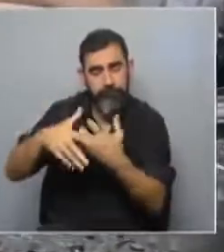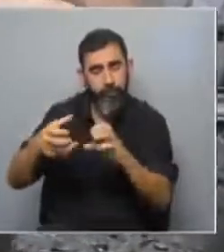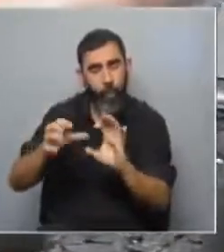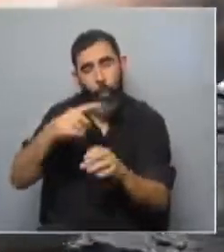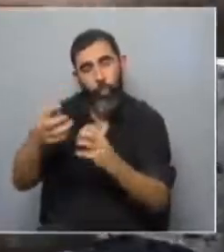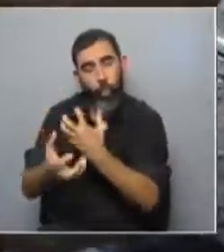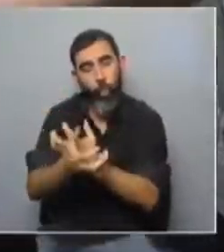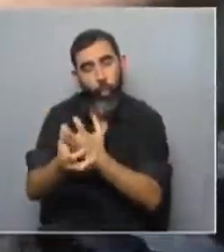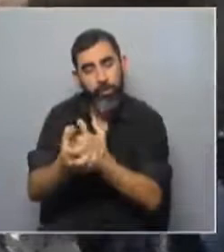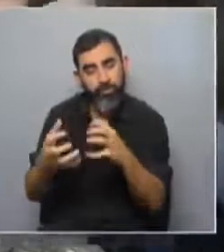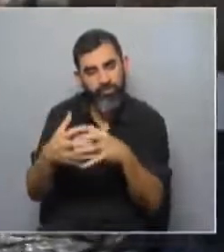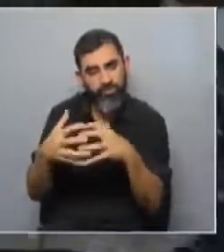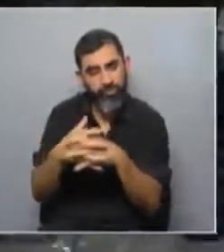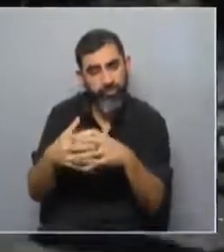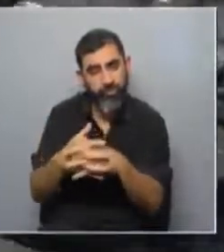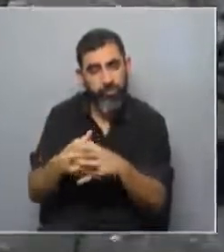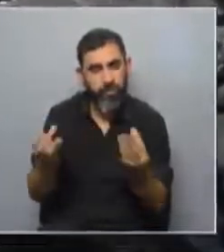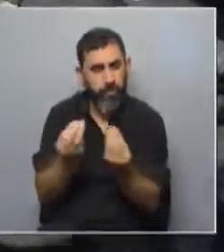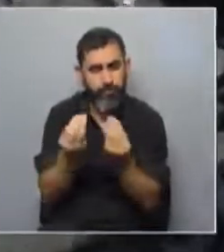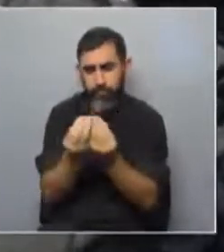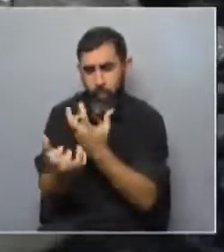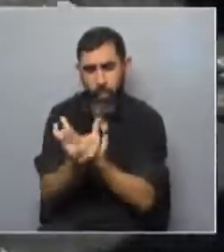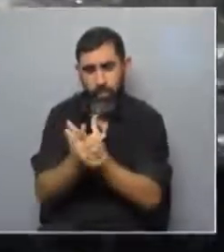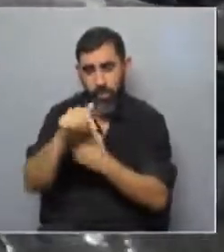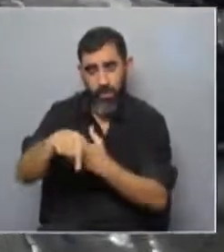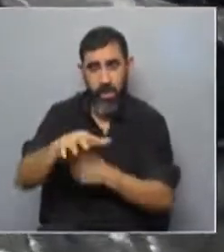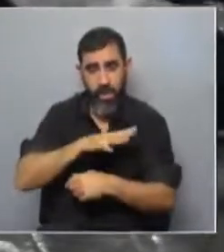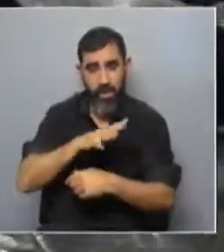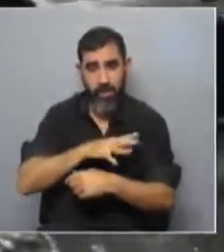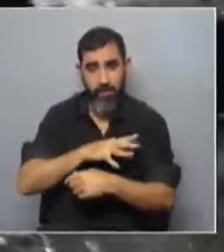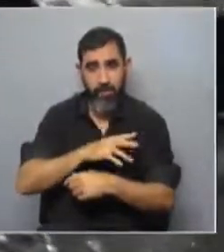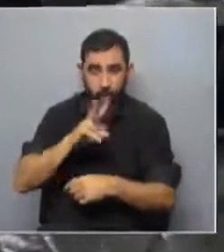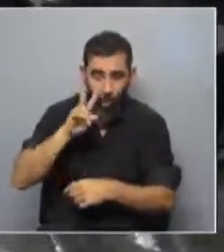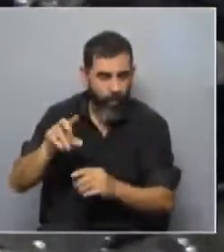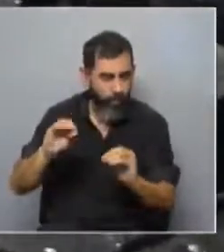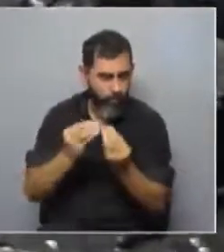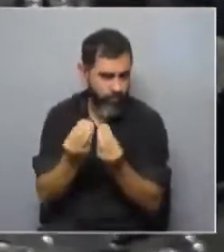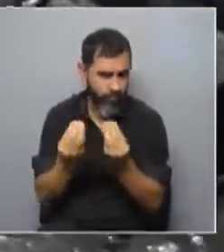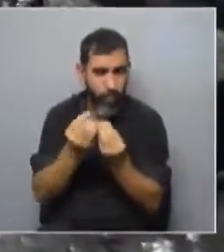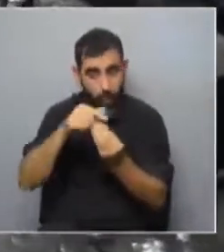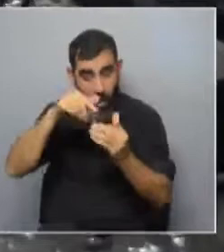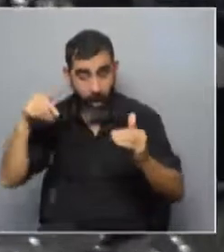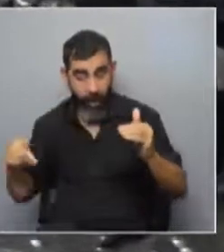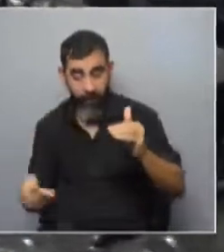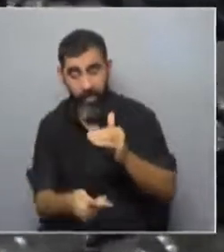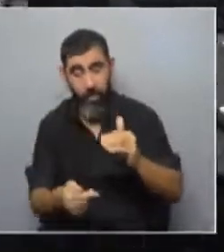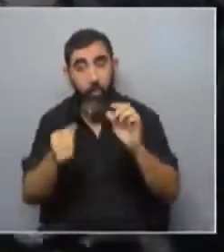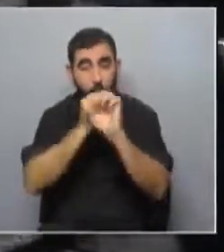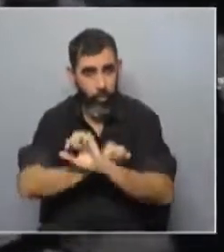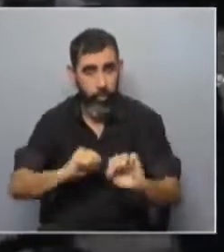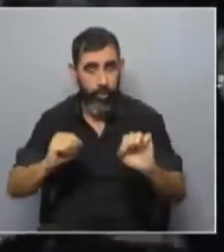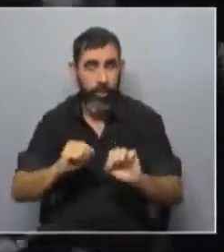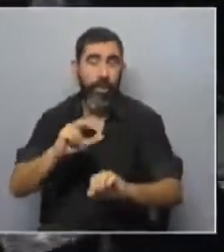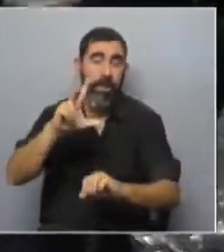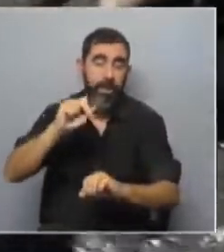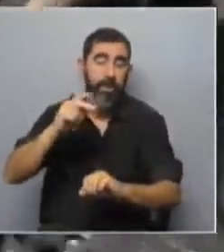es un ejemplo bueno de la densidad de huesos que hay en todo el yacimiento. Es tipo, si bien acá no se ven demasiados, para abajo puede llegar a haber